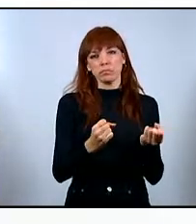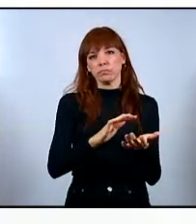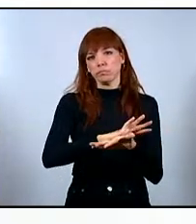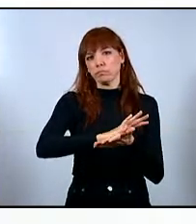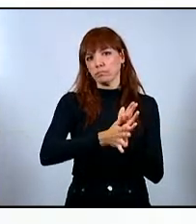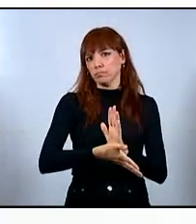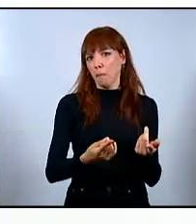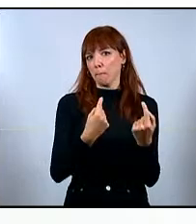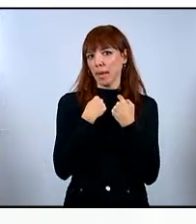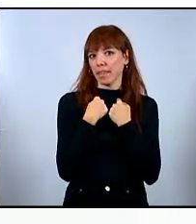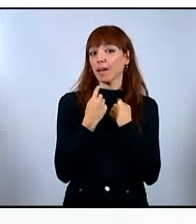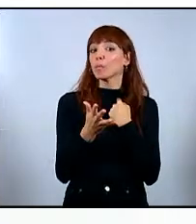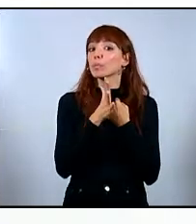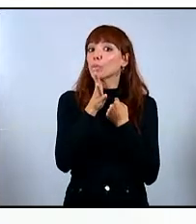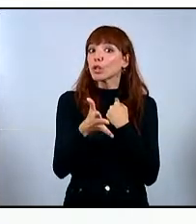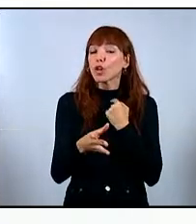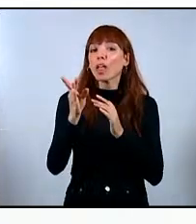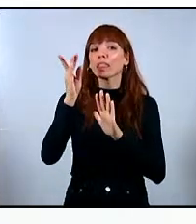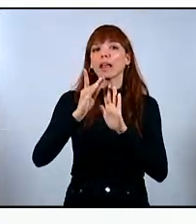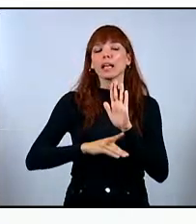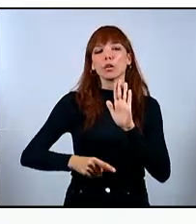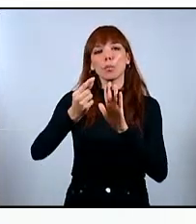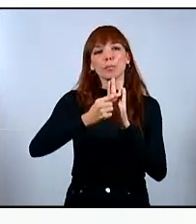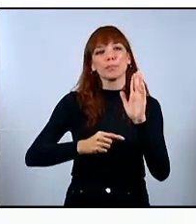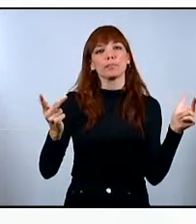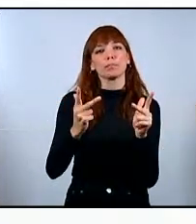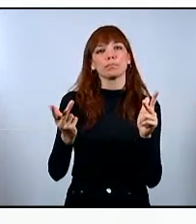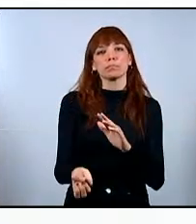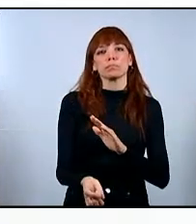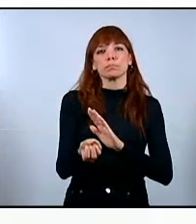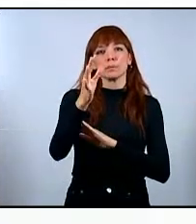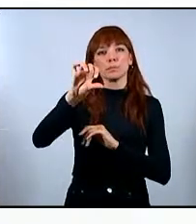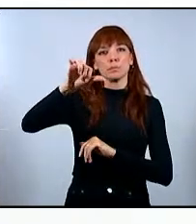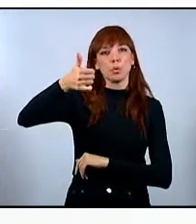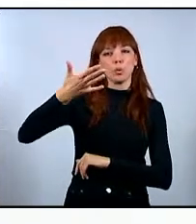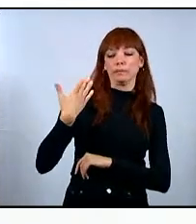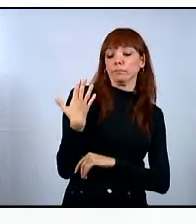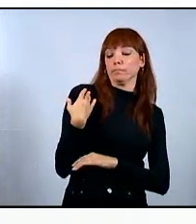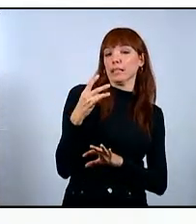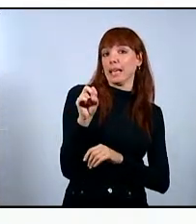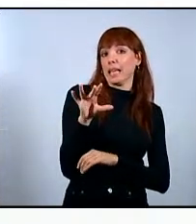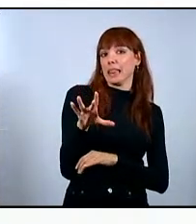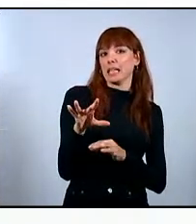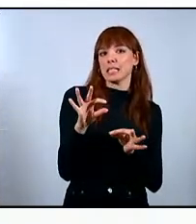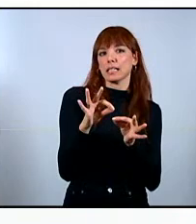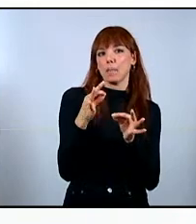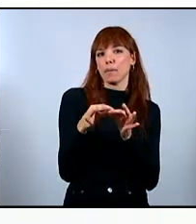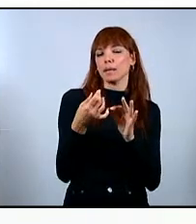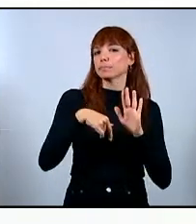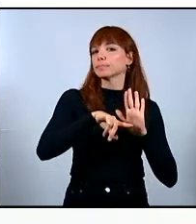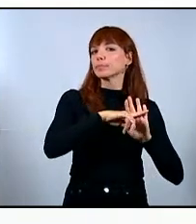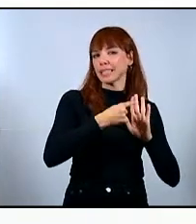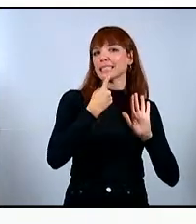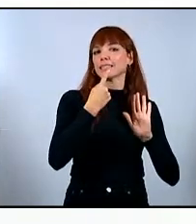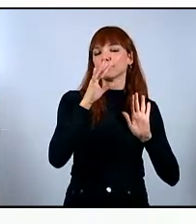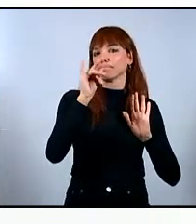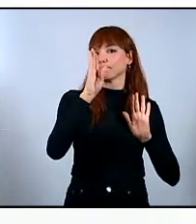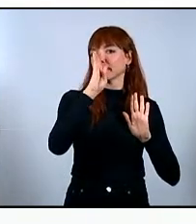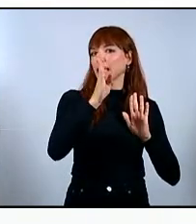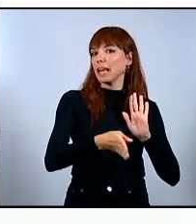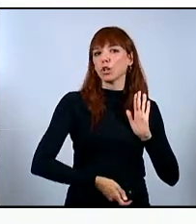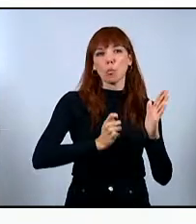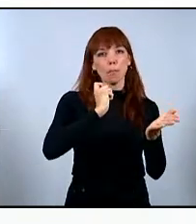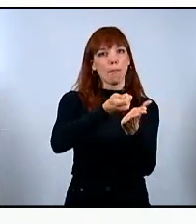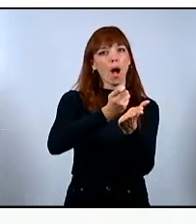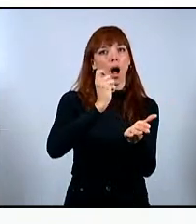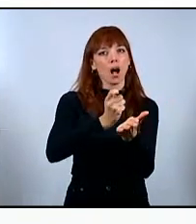pérdidas. Por ese motivo, el decreto de medidas urgentes, que se aprobó el pasado 15 de septiembre, incluía una concesión de ayudas directas a los